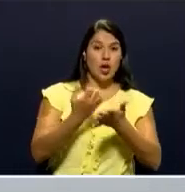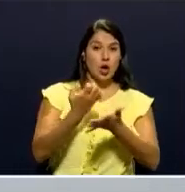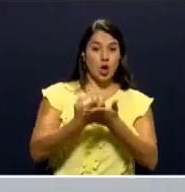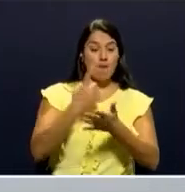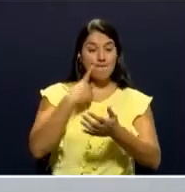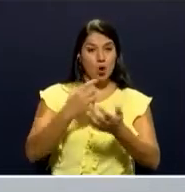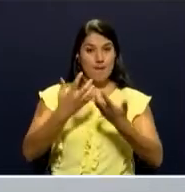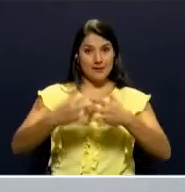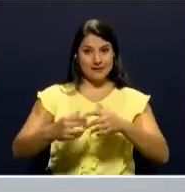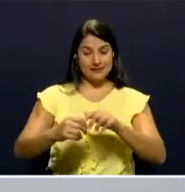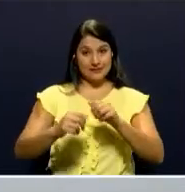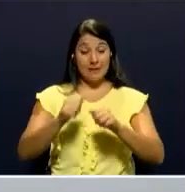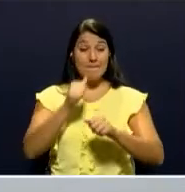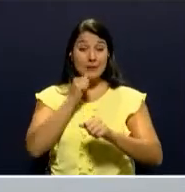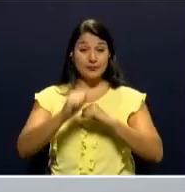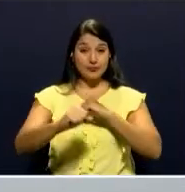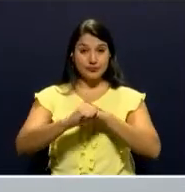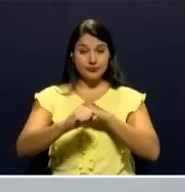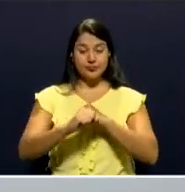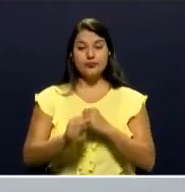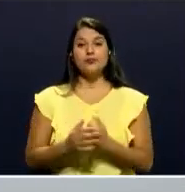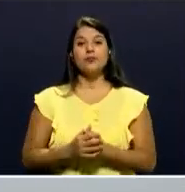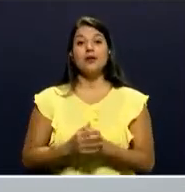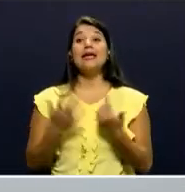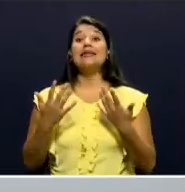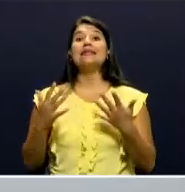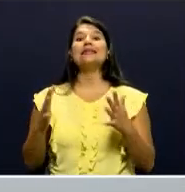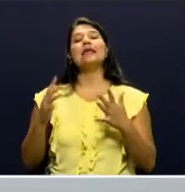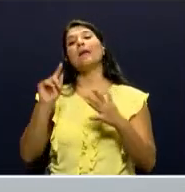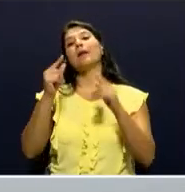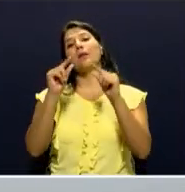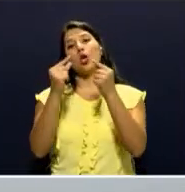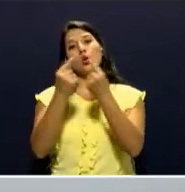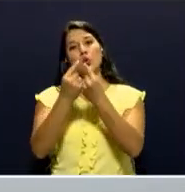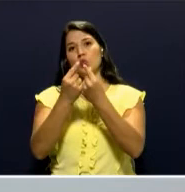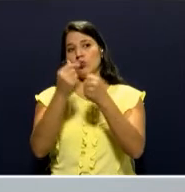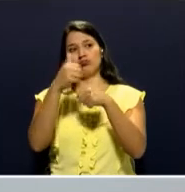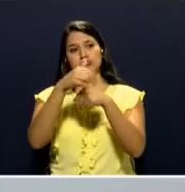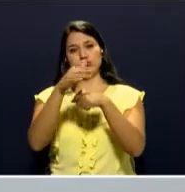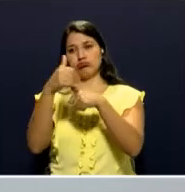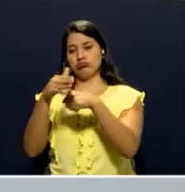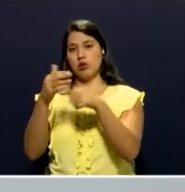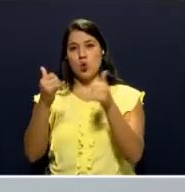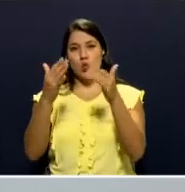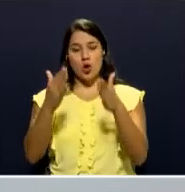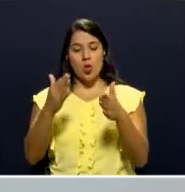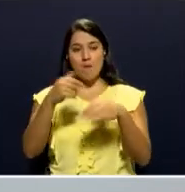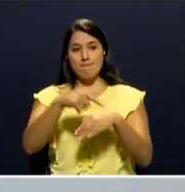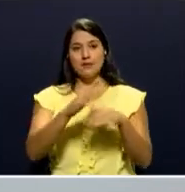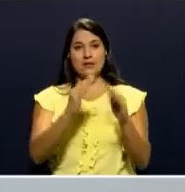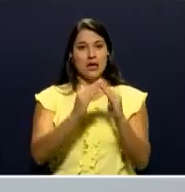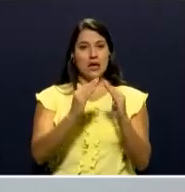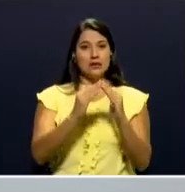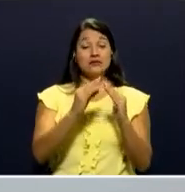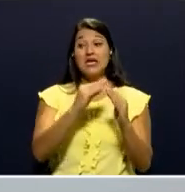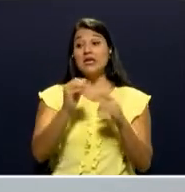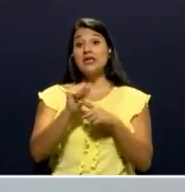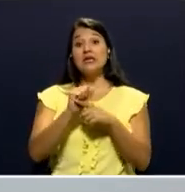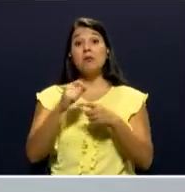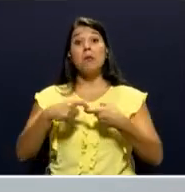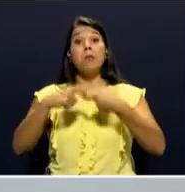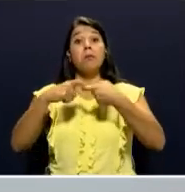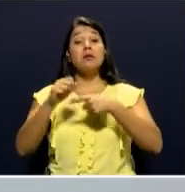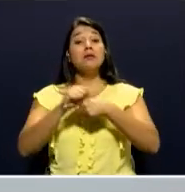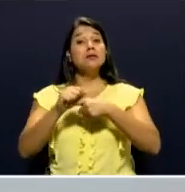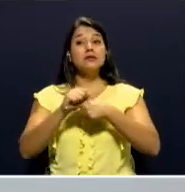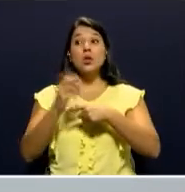entre tanto varios clubes de la primera división ya enviaron a los jugadores a sus casas y pues pusieron los entrenamientos de manera indefinida tras la decisión